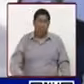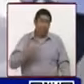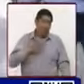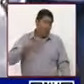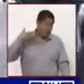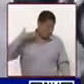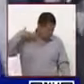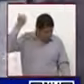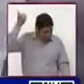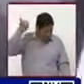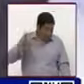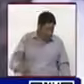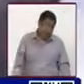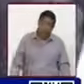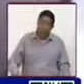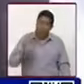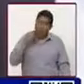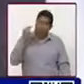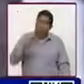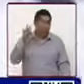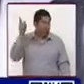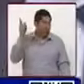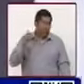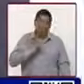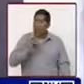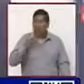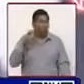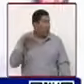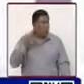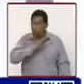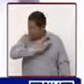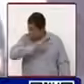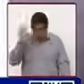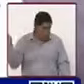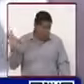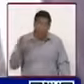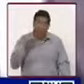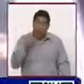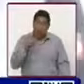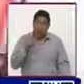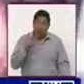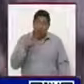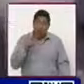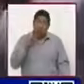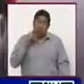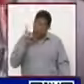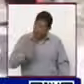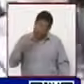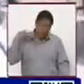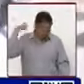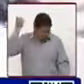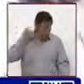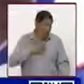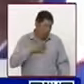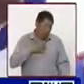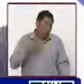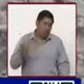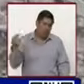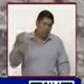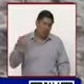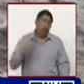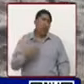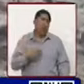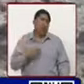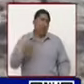estaba con órdenes de él, yo no... ¿Usted le prendió fuego? ¿Por orden de su patrón? Sí, orden de patrón, yo lo que es nada. ¿Estaba